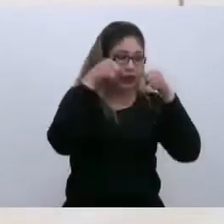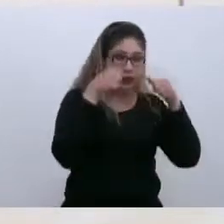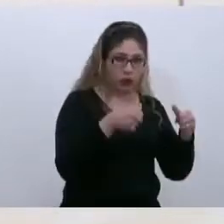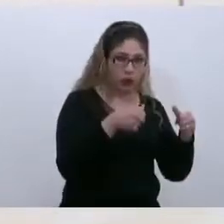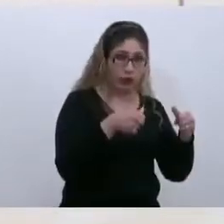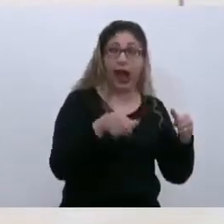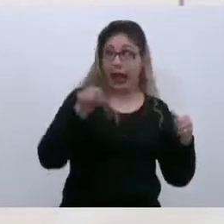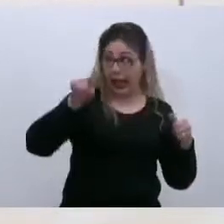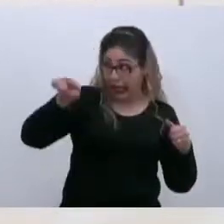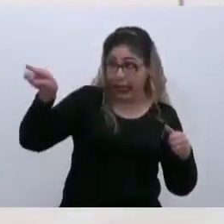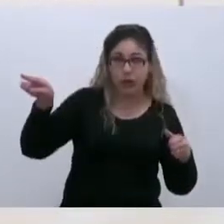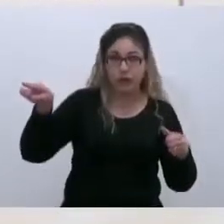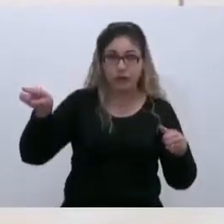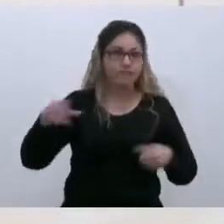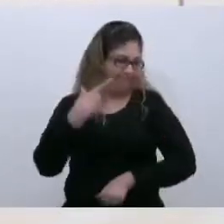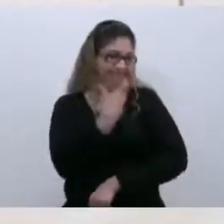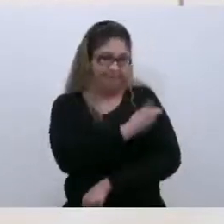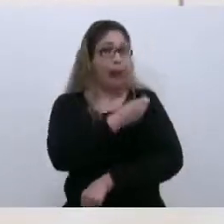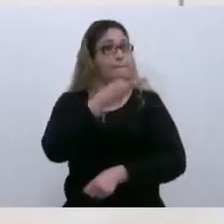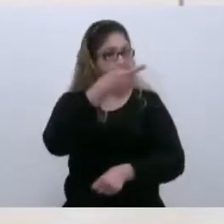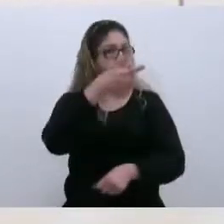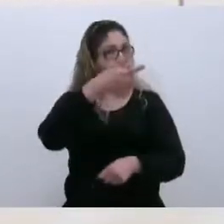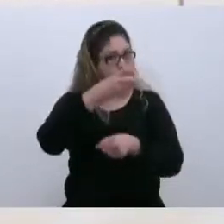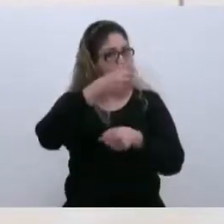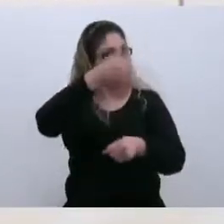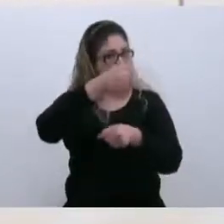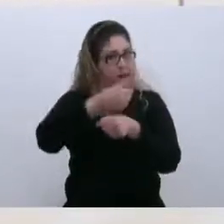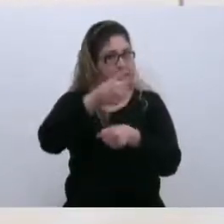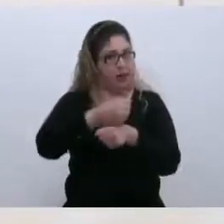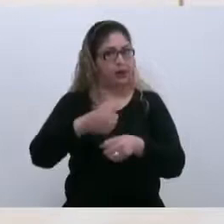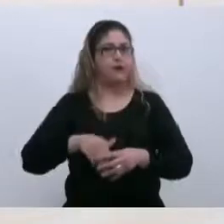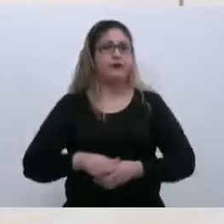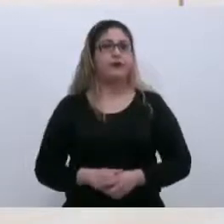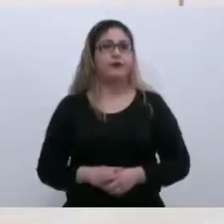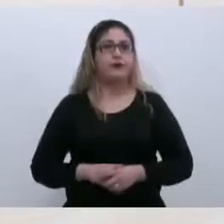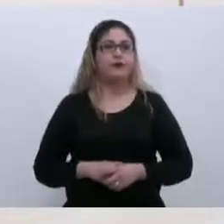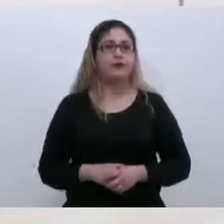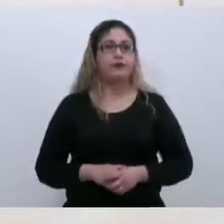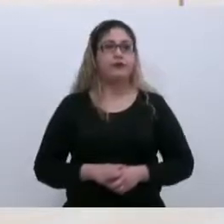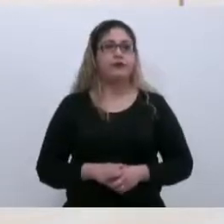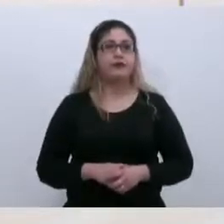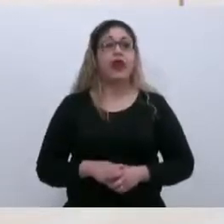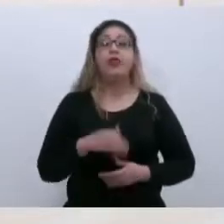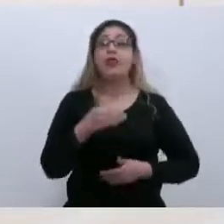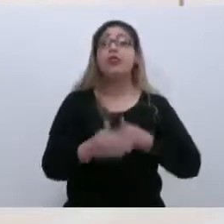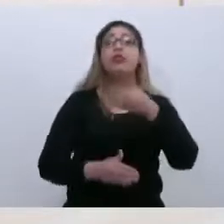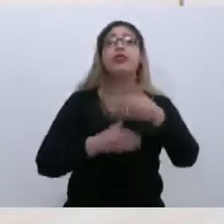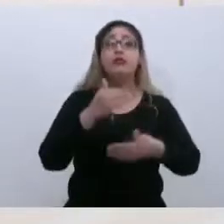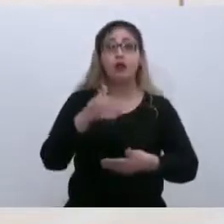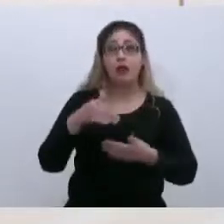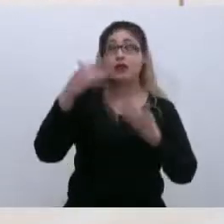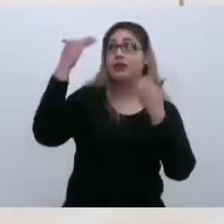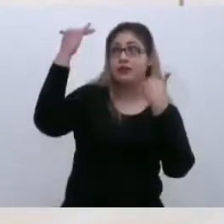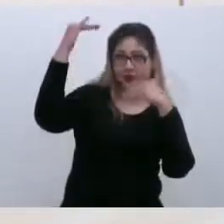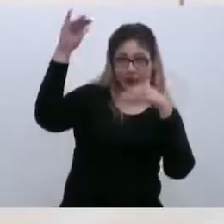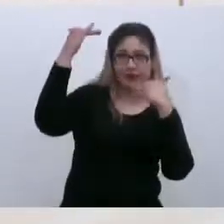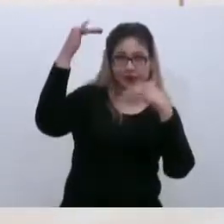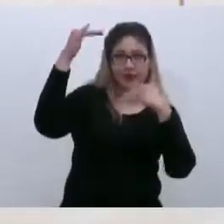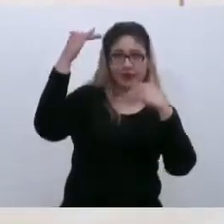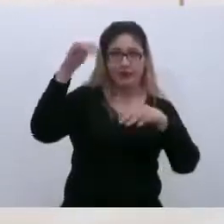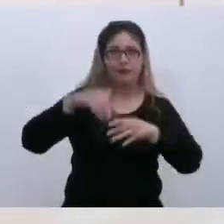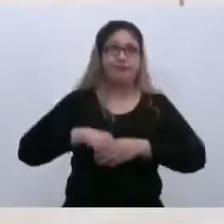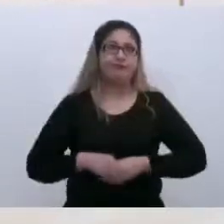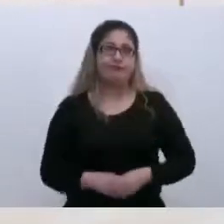que se está haciendo. No descartamos luego la vacunación a maestros,